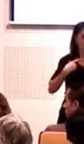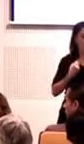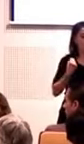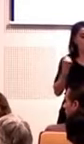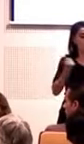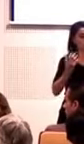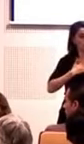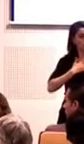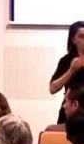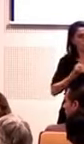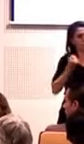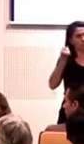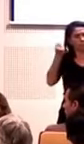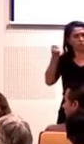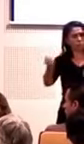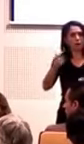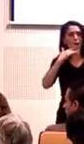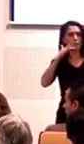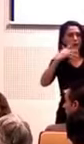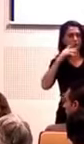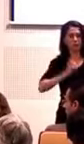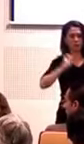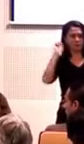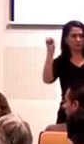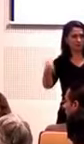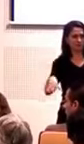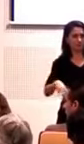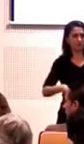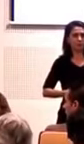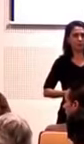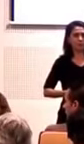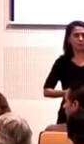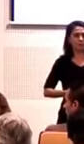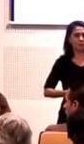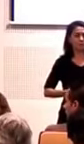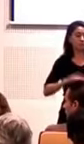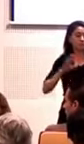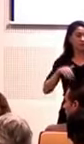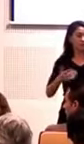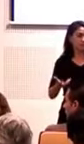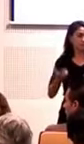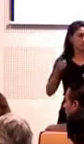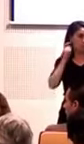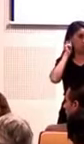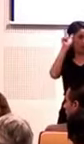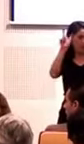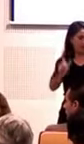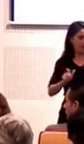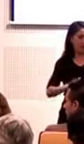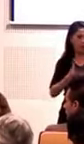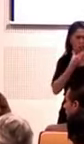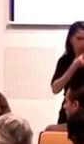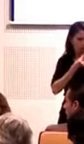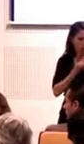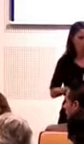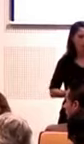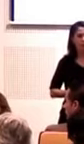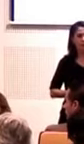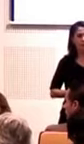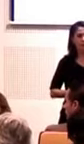llevó ahí a la Malvarrosa y estuvimos, bueno, pues eso, encontré una chica que era muy guapa y tal,